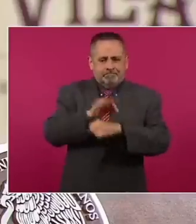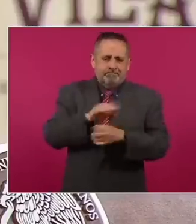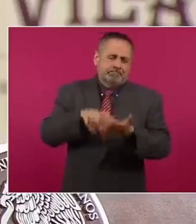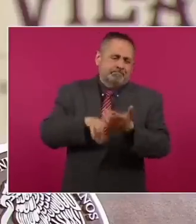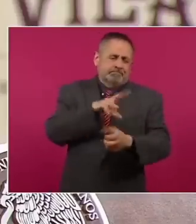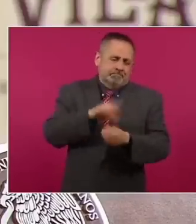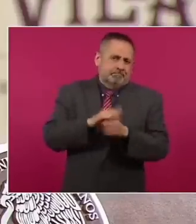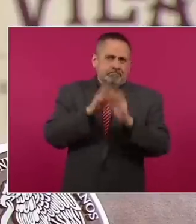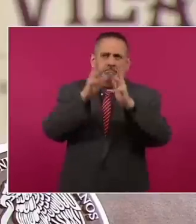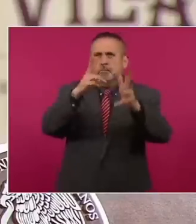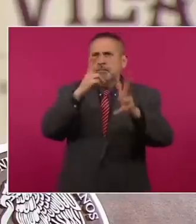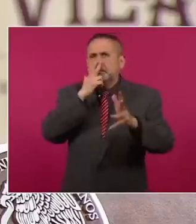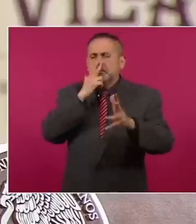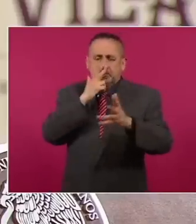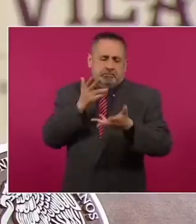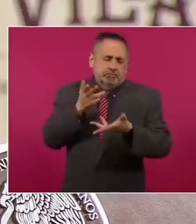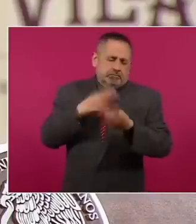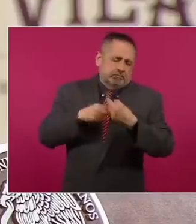catedralicio.